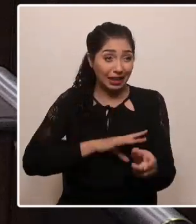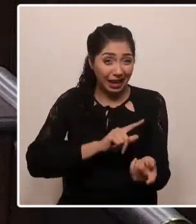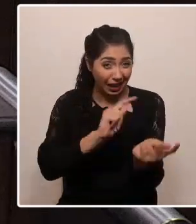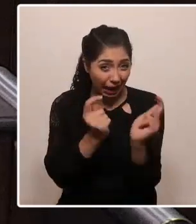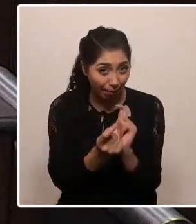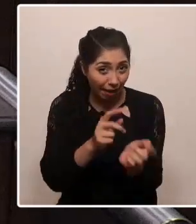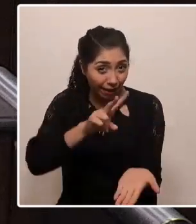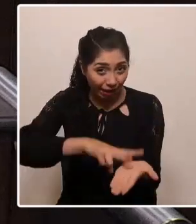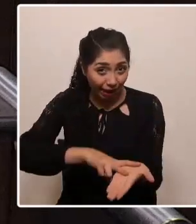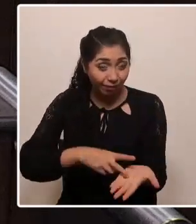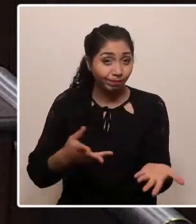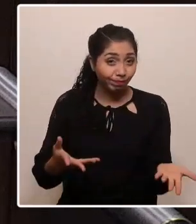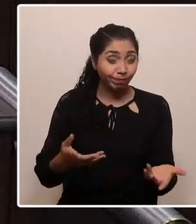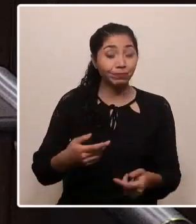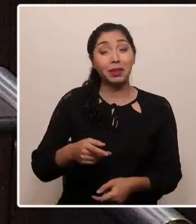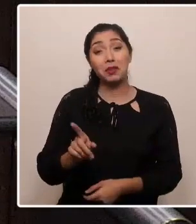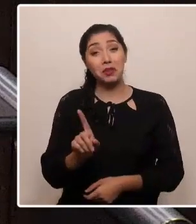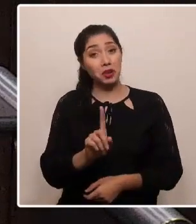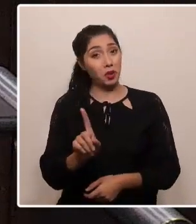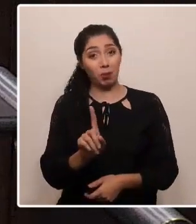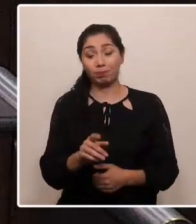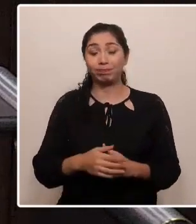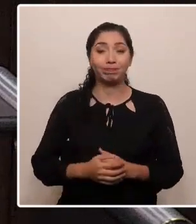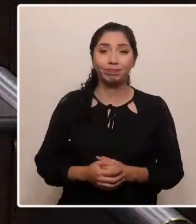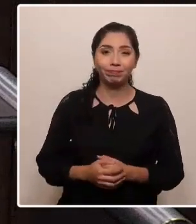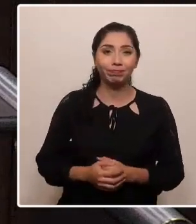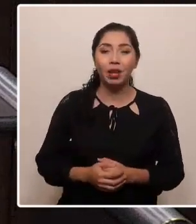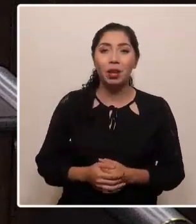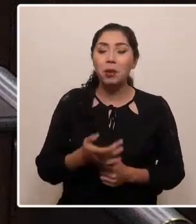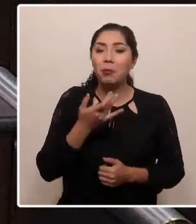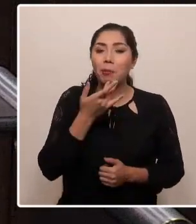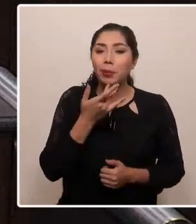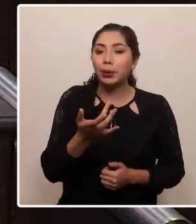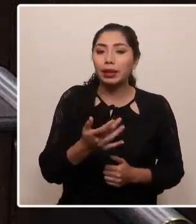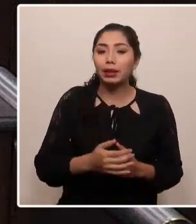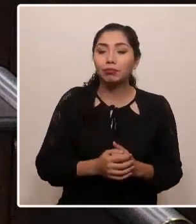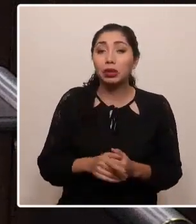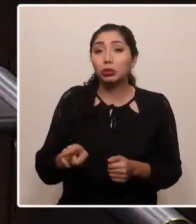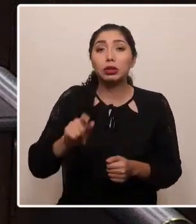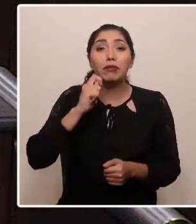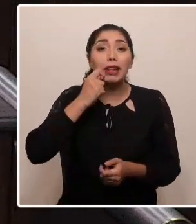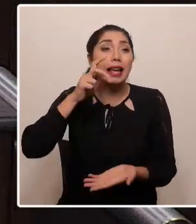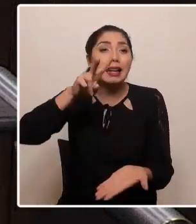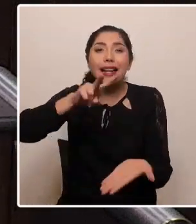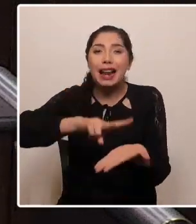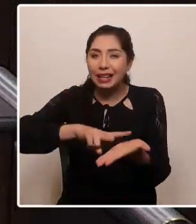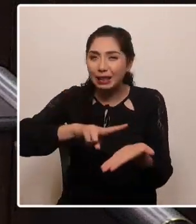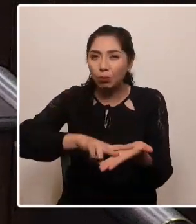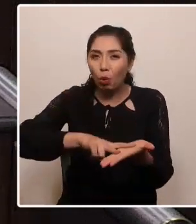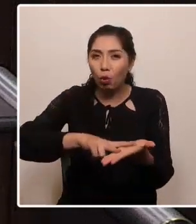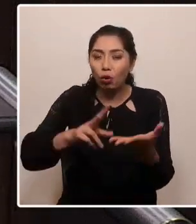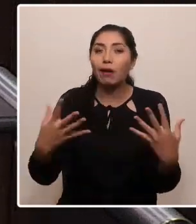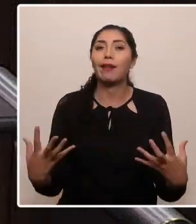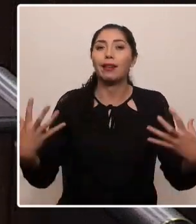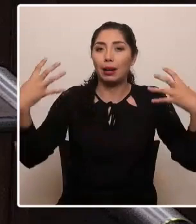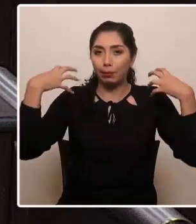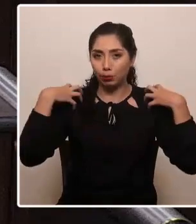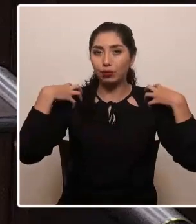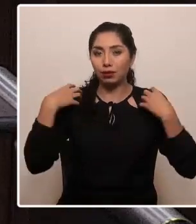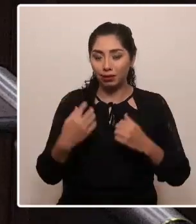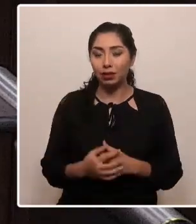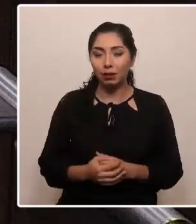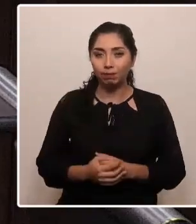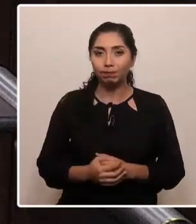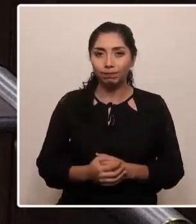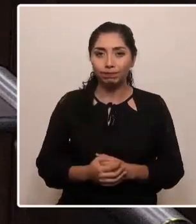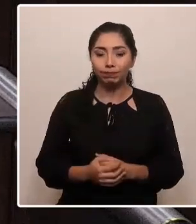cierto que no, y espero que en eso estemos de acuerdo porque es un mínimo de realismo y responsabilidad. Para llevar el